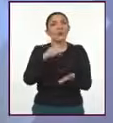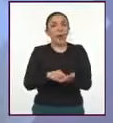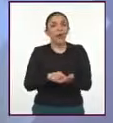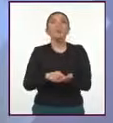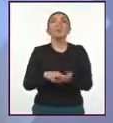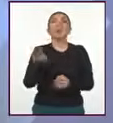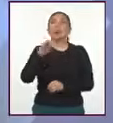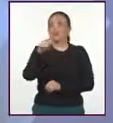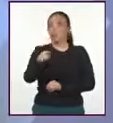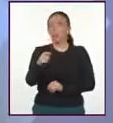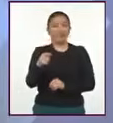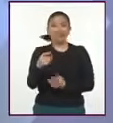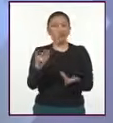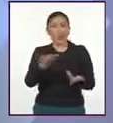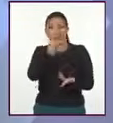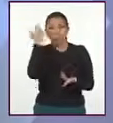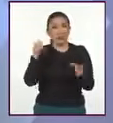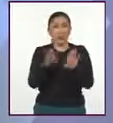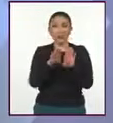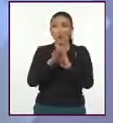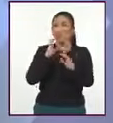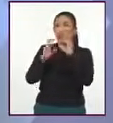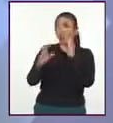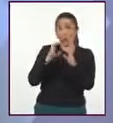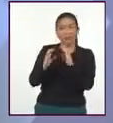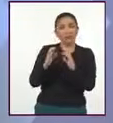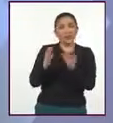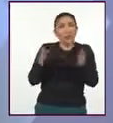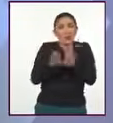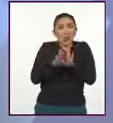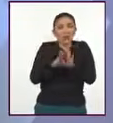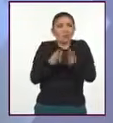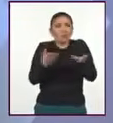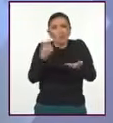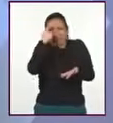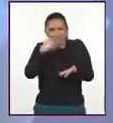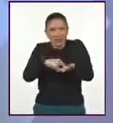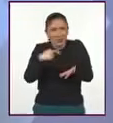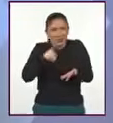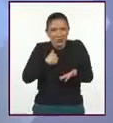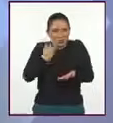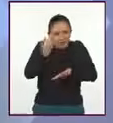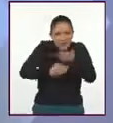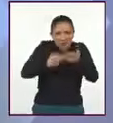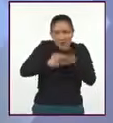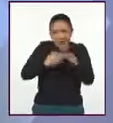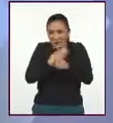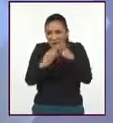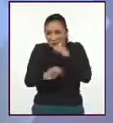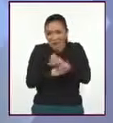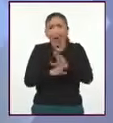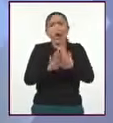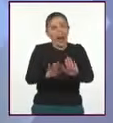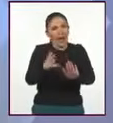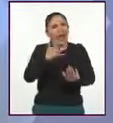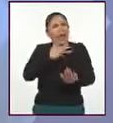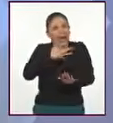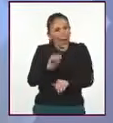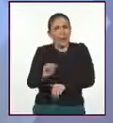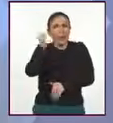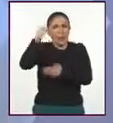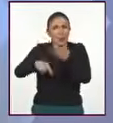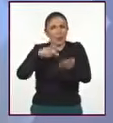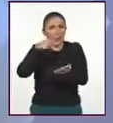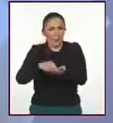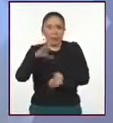no tengo la manera de hacerlo o las herramientas o yo creo que no es suficiente lo que yo considero, existen muchos lugares con